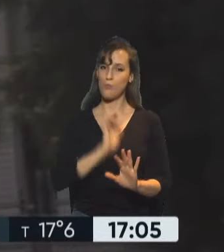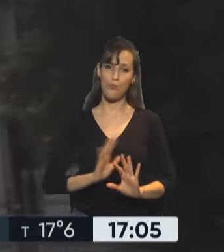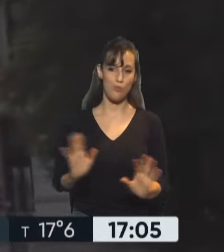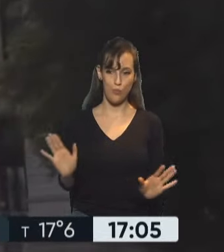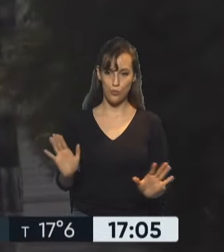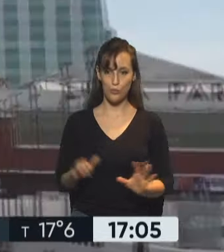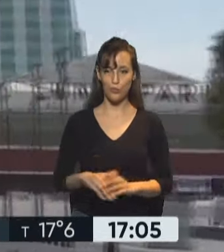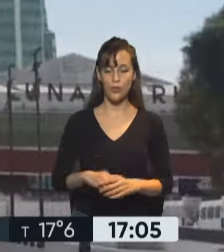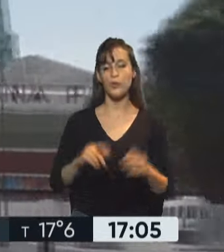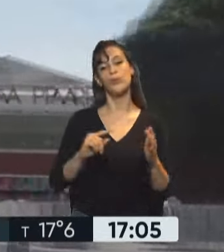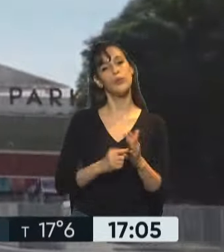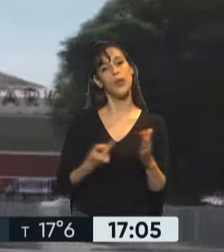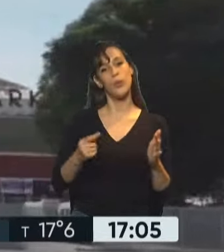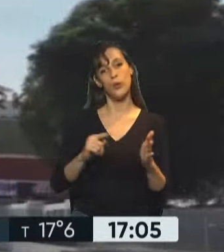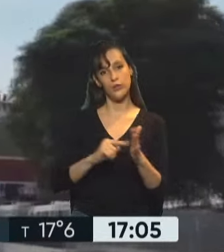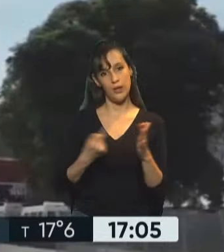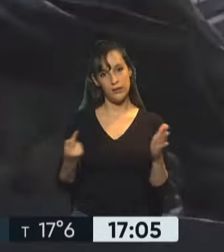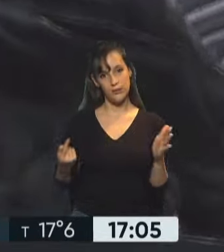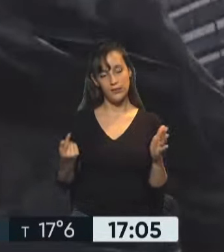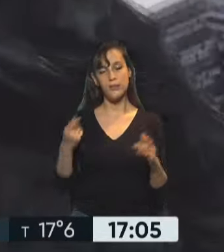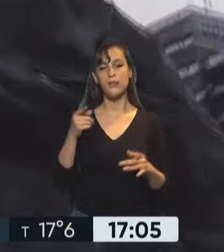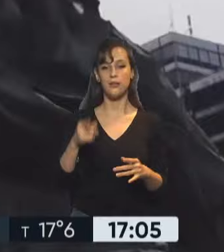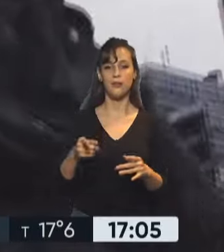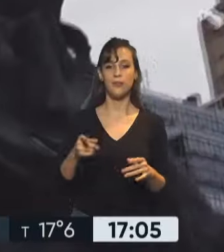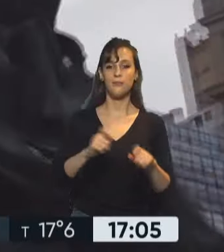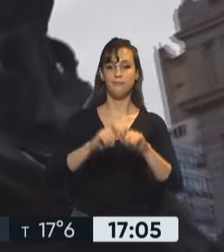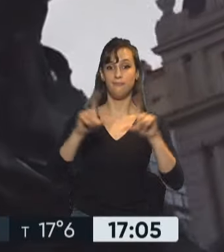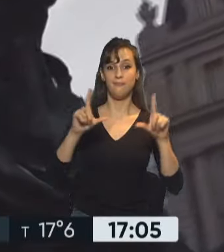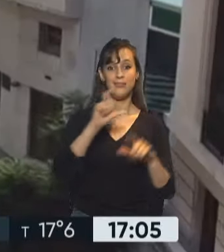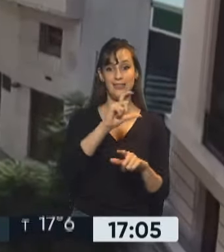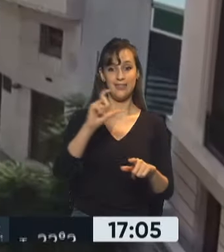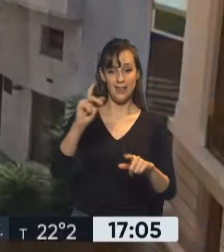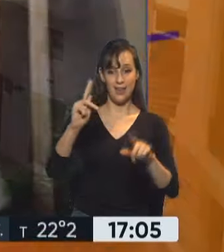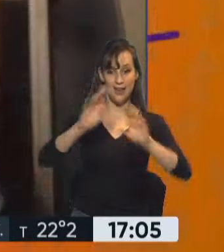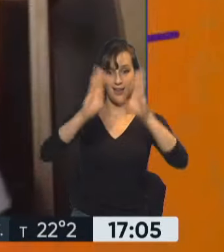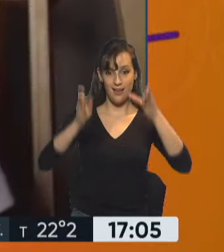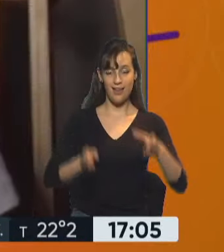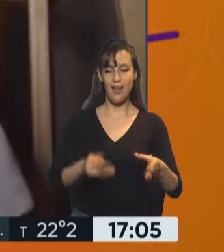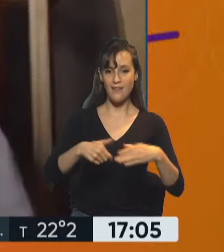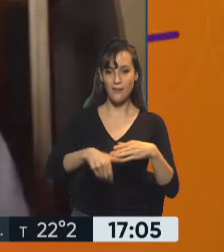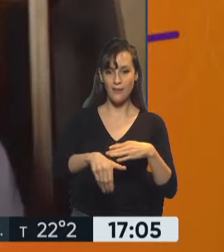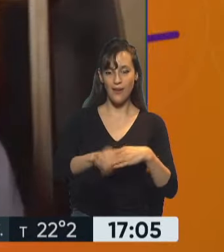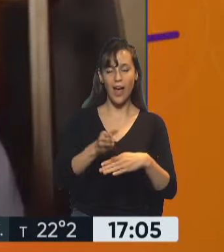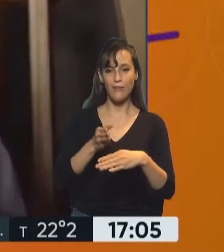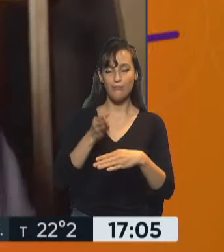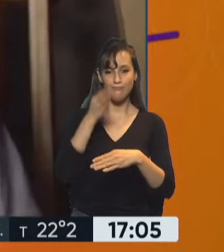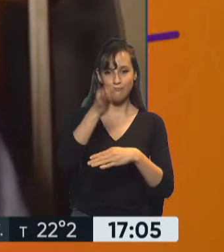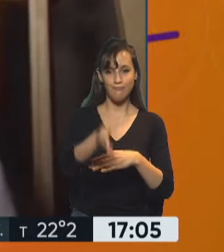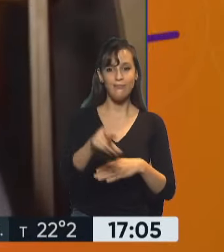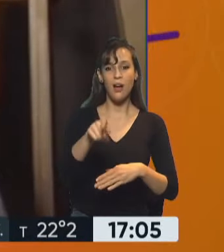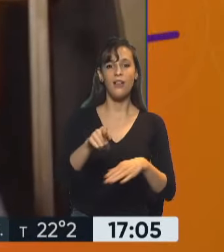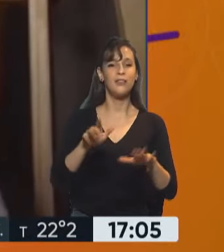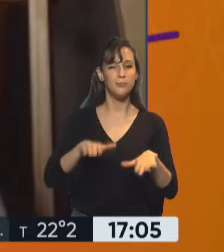nuestra ciudad de Buenos Aires. Y ahí estamos viendo una imagen, es el CCK, porque ahí es donde vamos a ir. Ahí nos está esperando